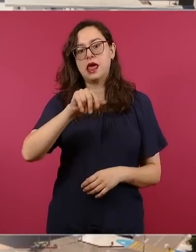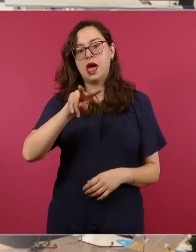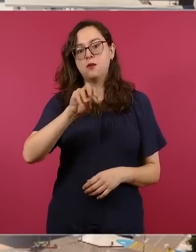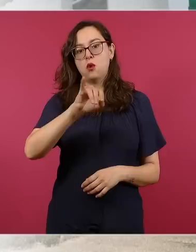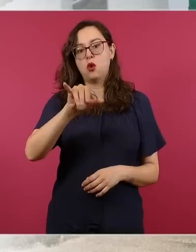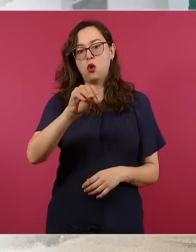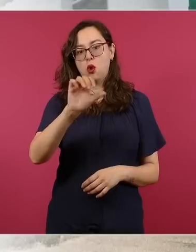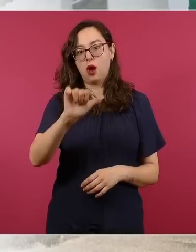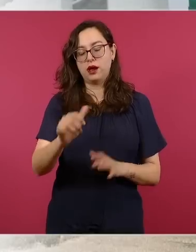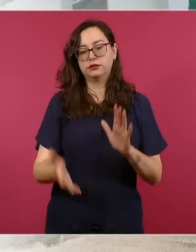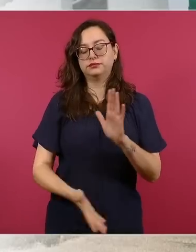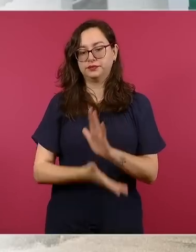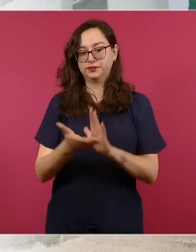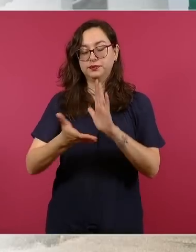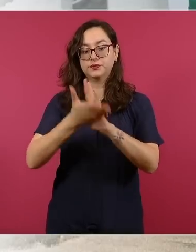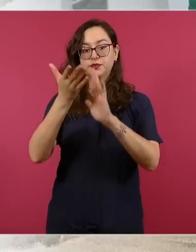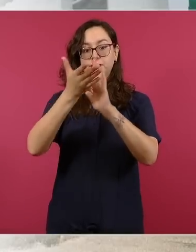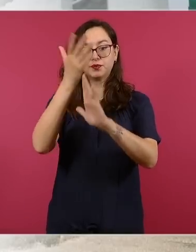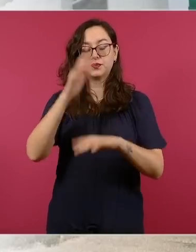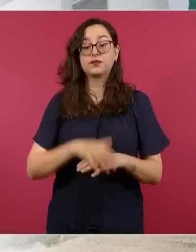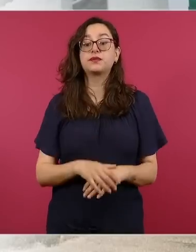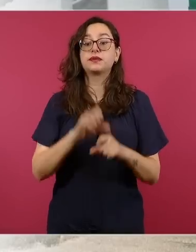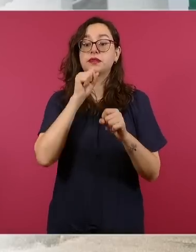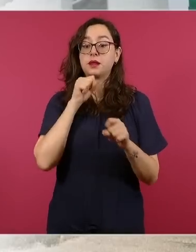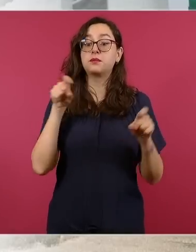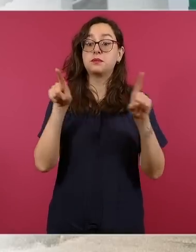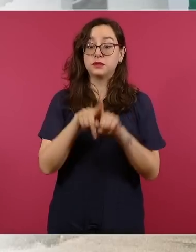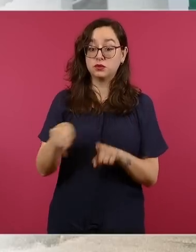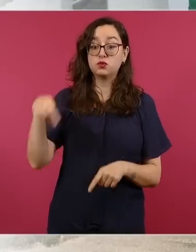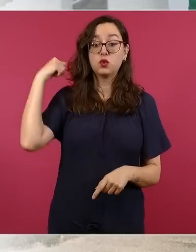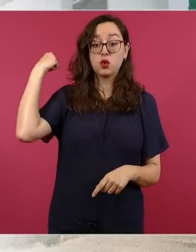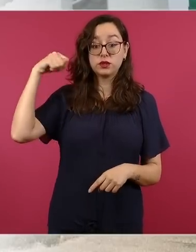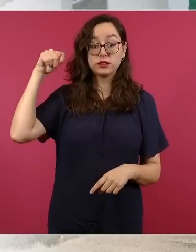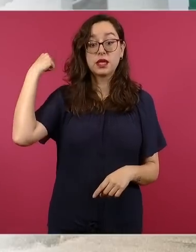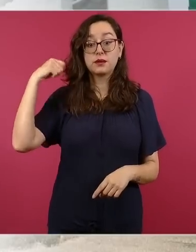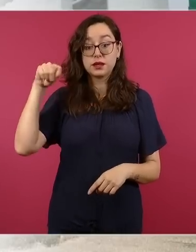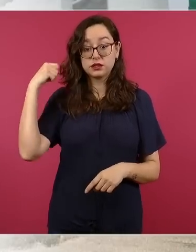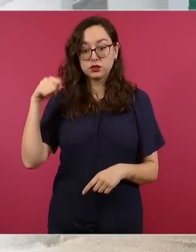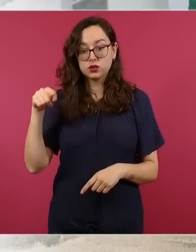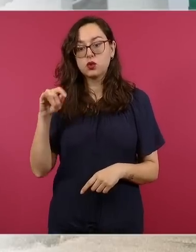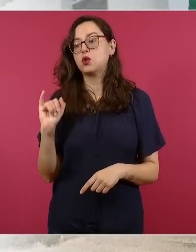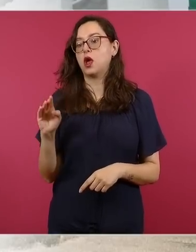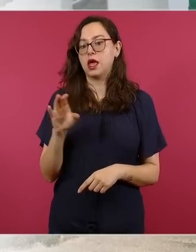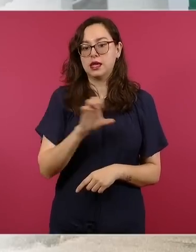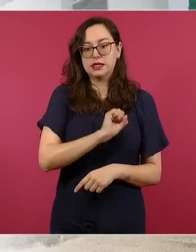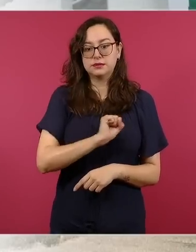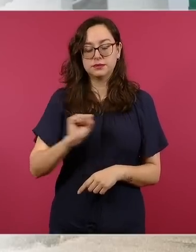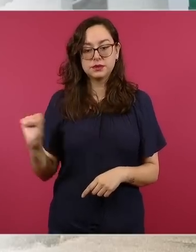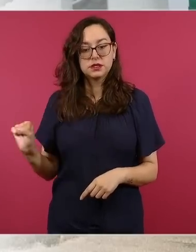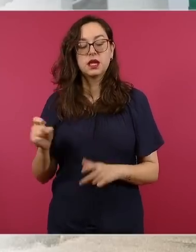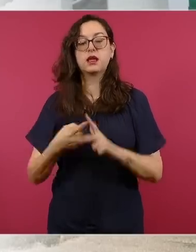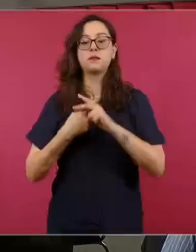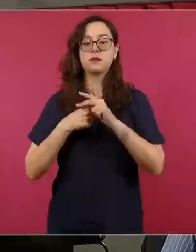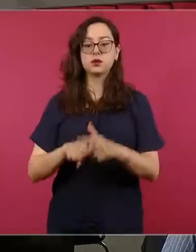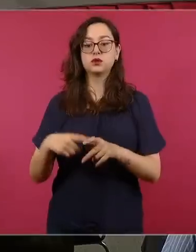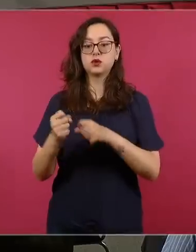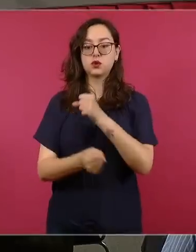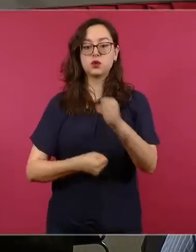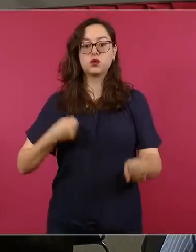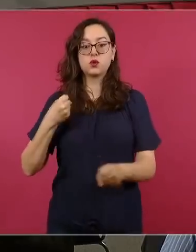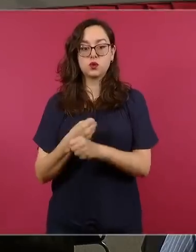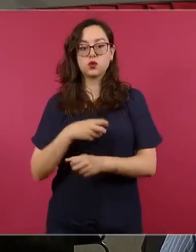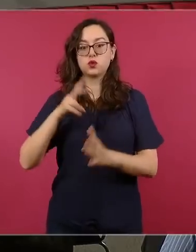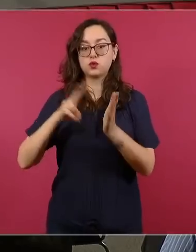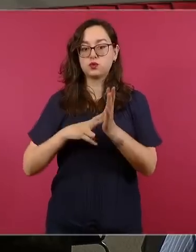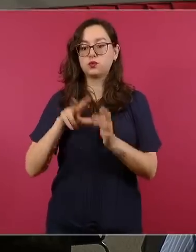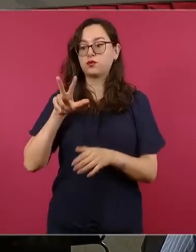el hospital más grande del estado, el Anselmo Cervantes, ahora de IMSS Bienestar, se había empezado a construir en 2018, tuvo un